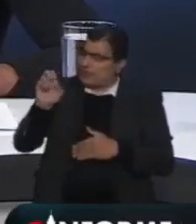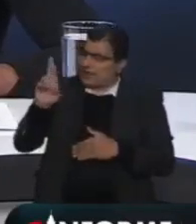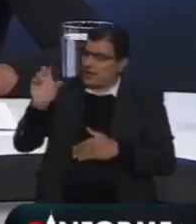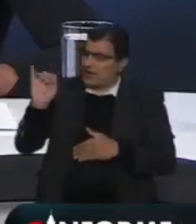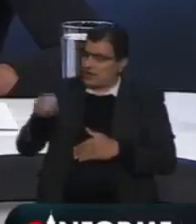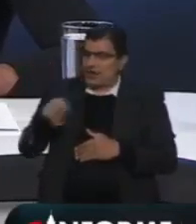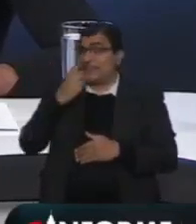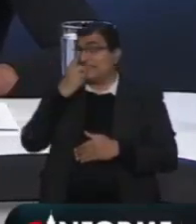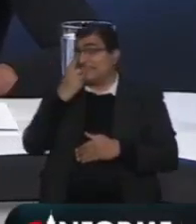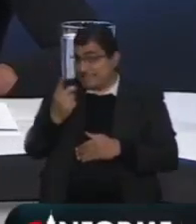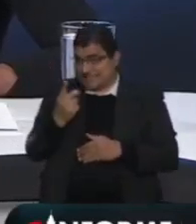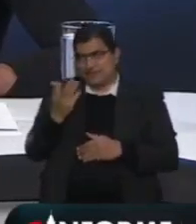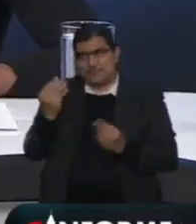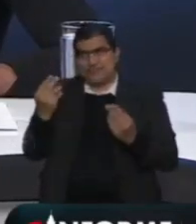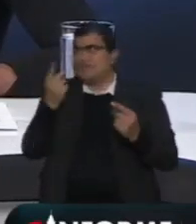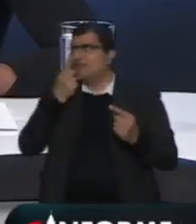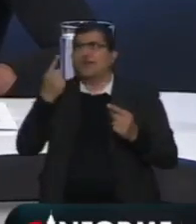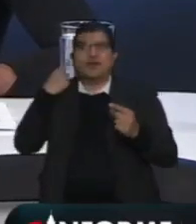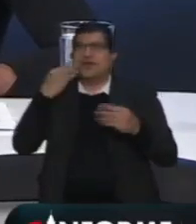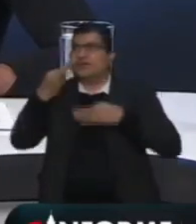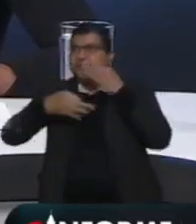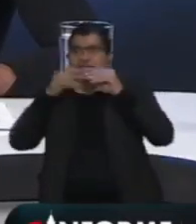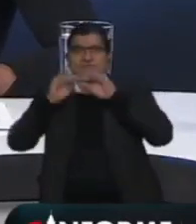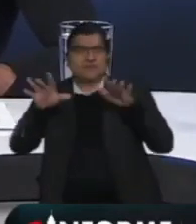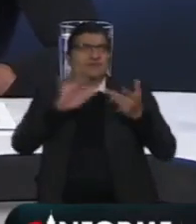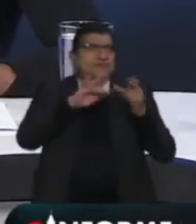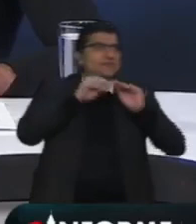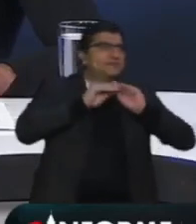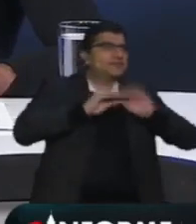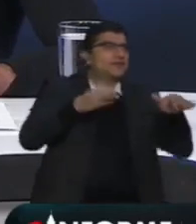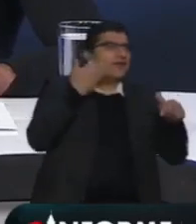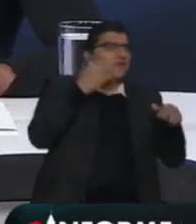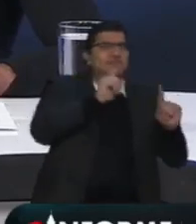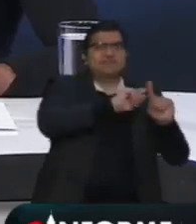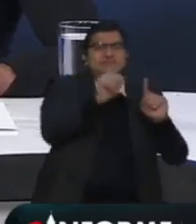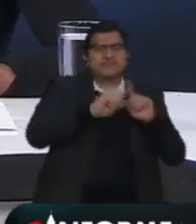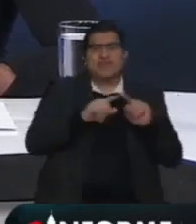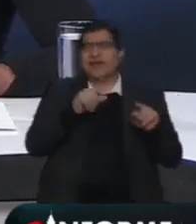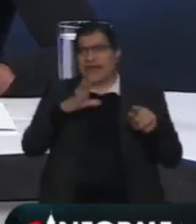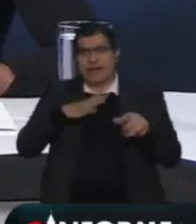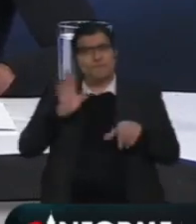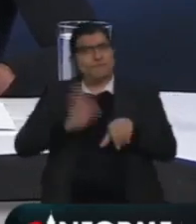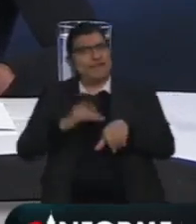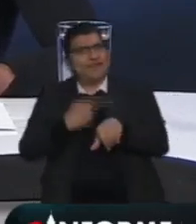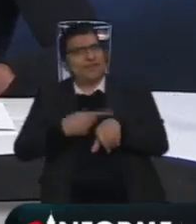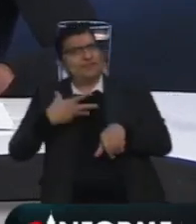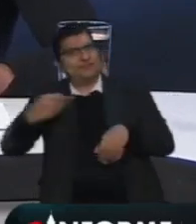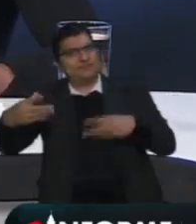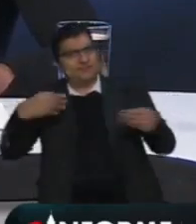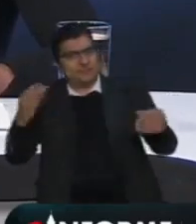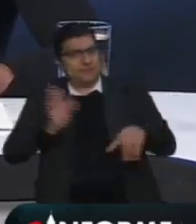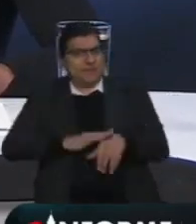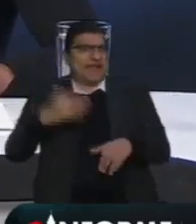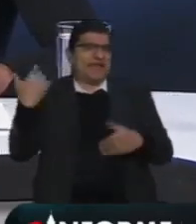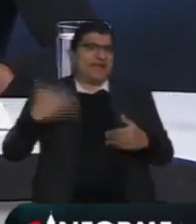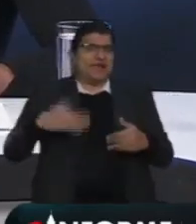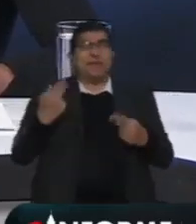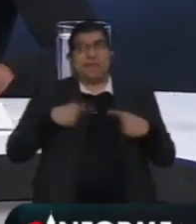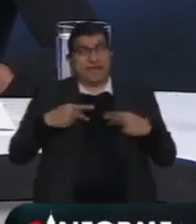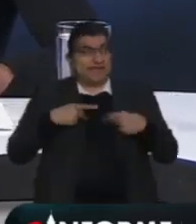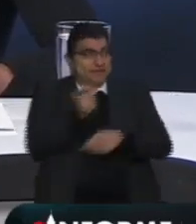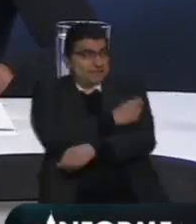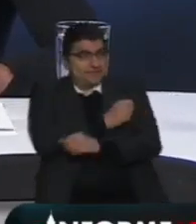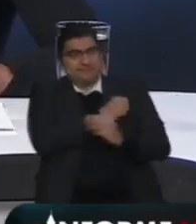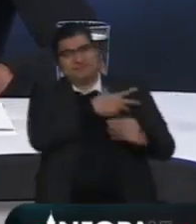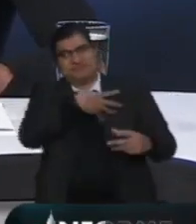está diciendo, tanto en medios de comunicación como en redes sociales, de que es muchísimo más contagiosa, de que ataca a las personas que están